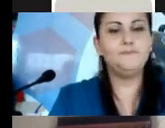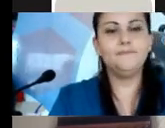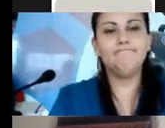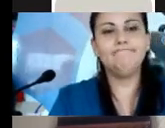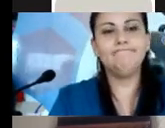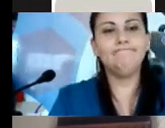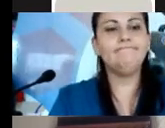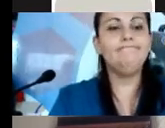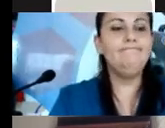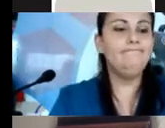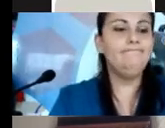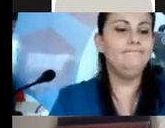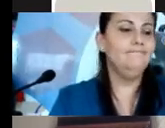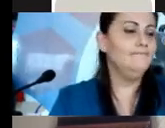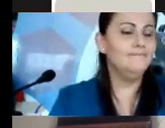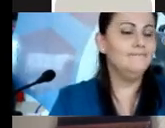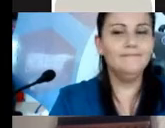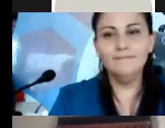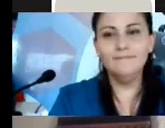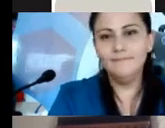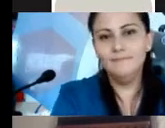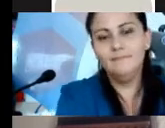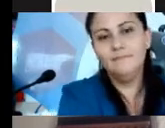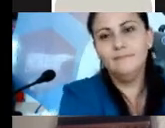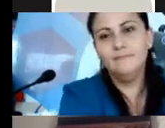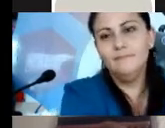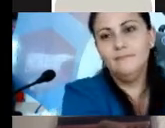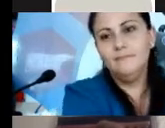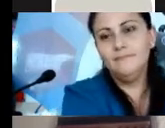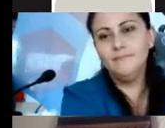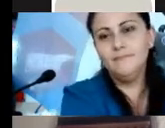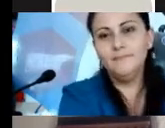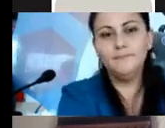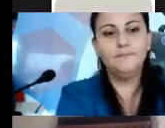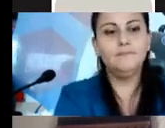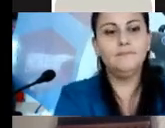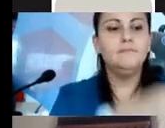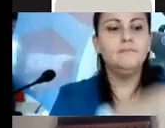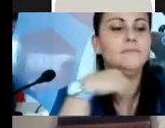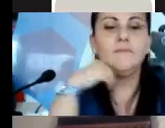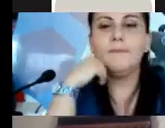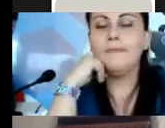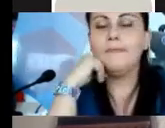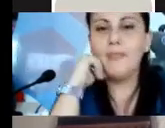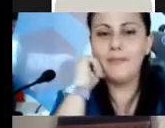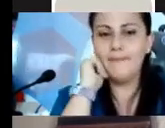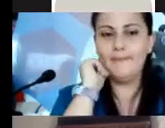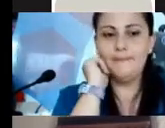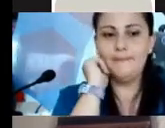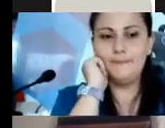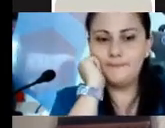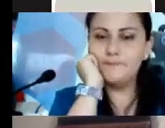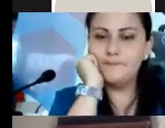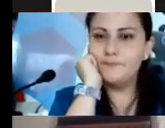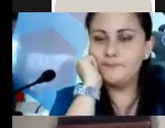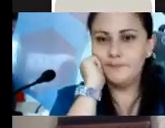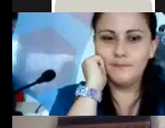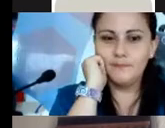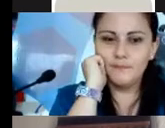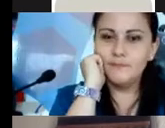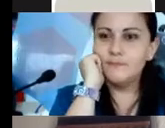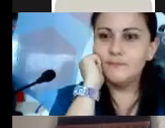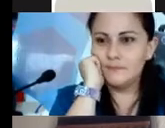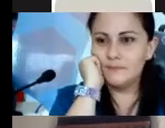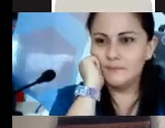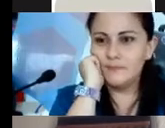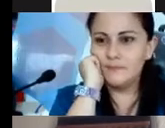postura ideal de referimiento. Recordemos siempre, esta es una diapositiva que yo pasé de la presentación de